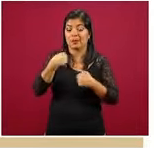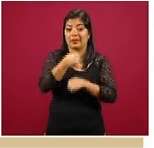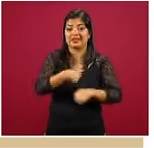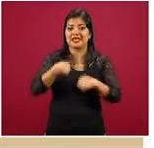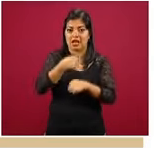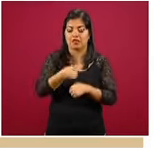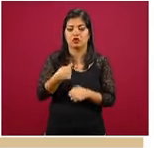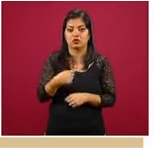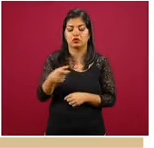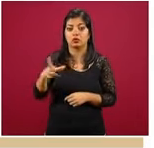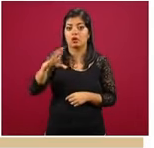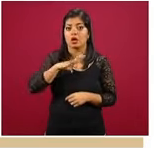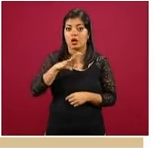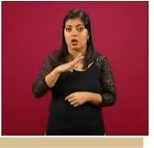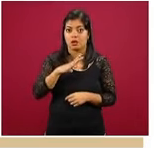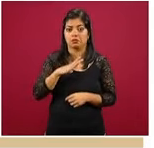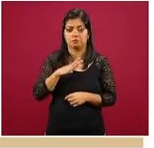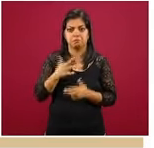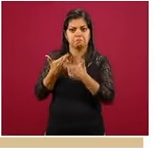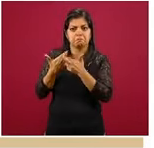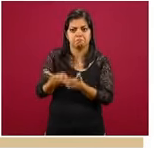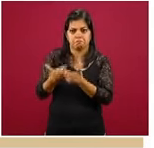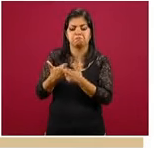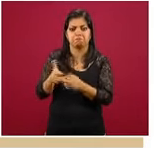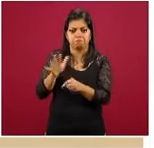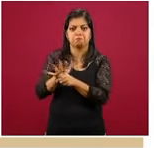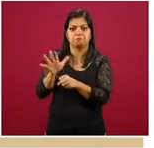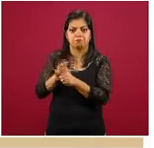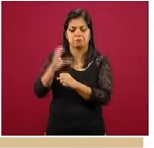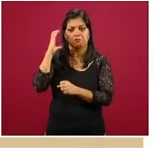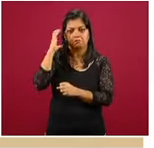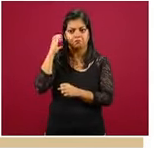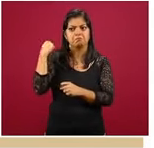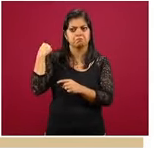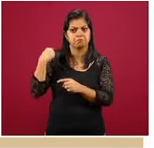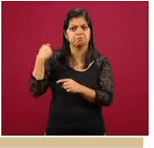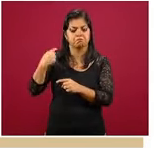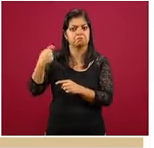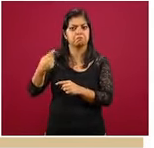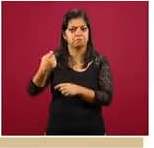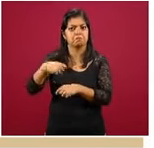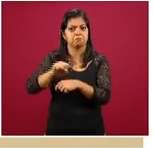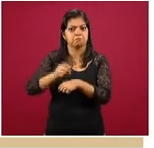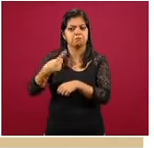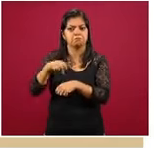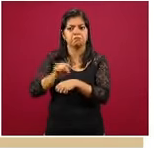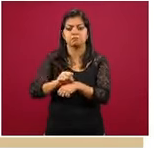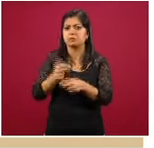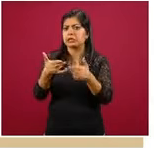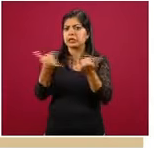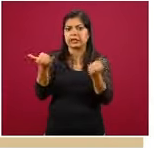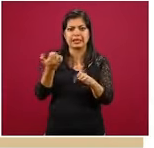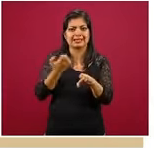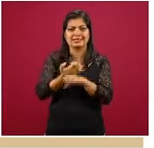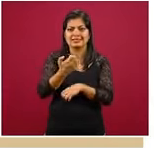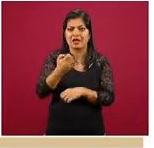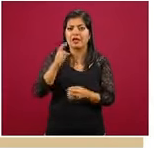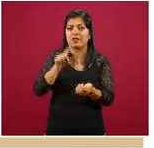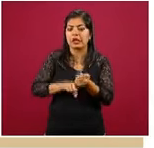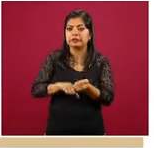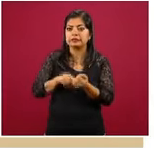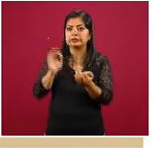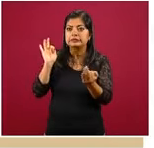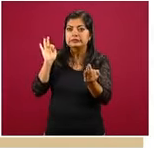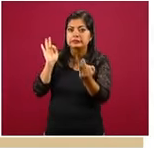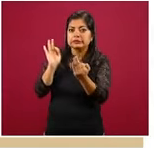Aquí hemos tenido una buena disponibilidad ya por varias semanas. Prácticamente ningún estado ha estado cayendo o